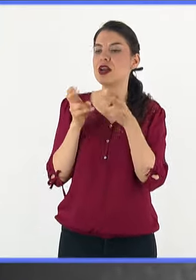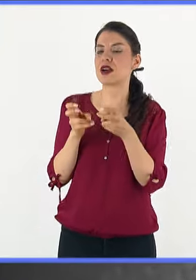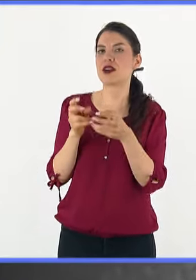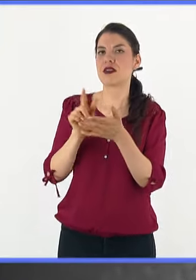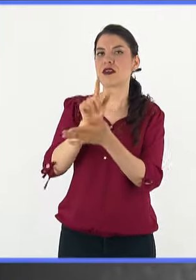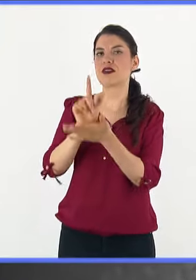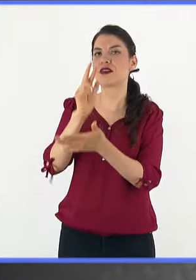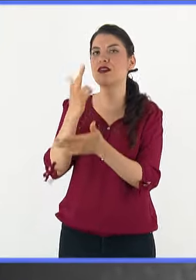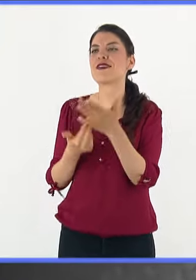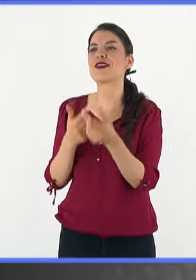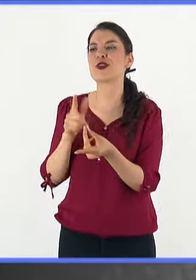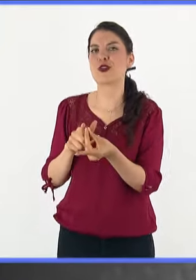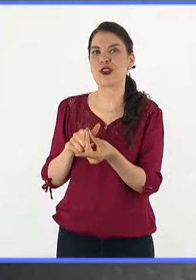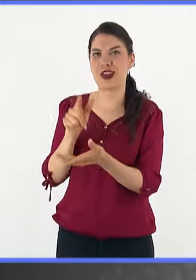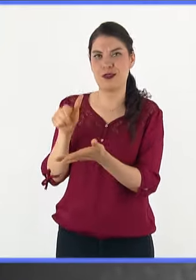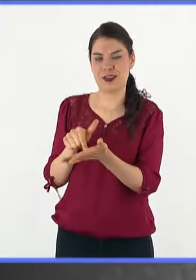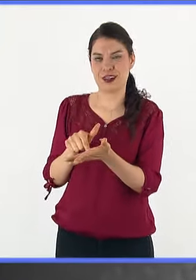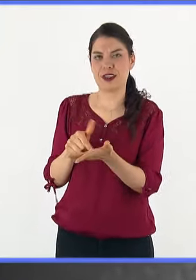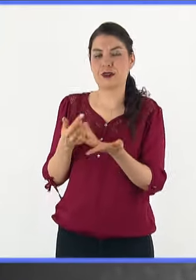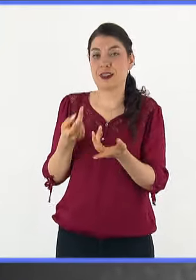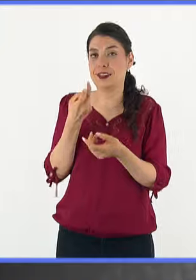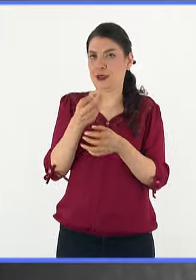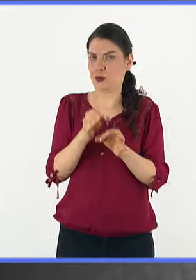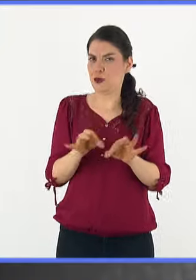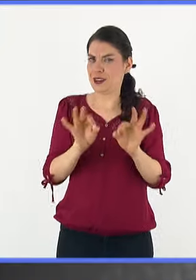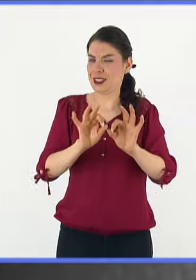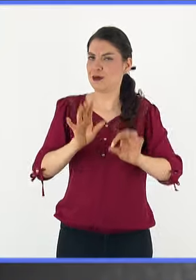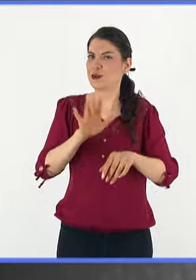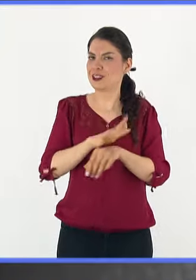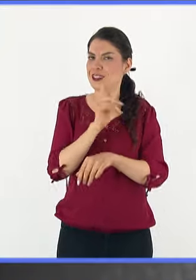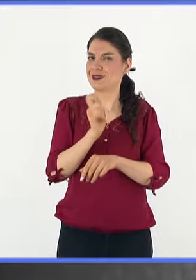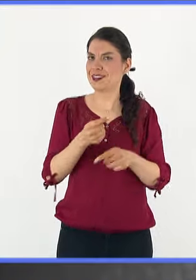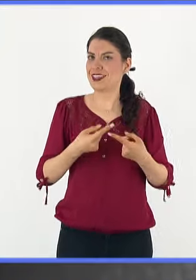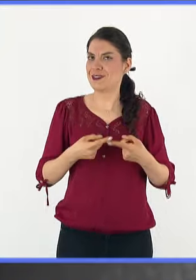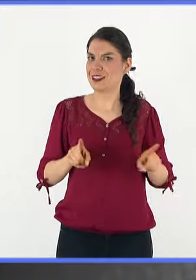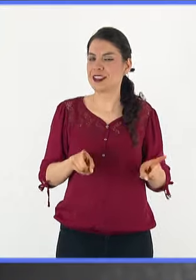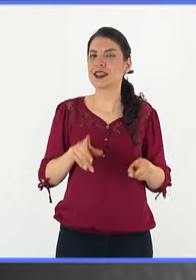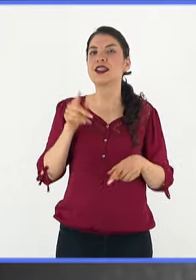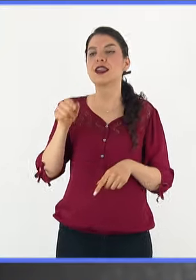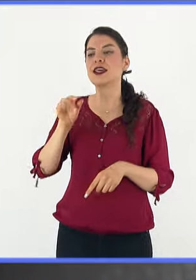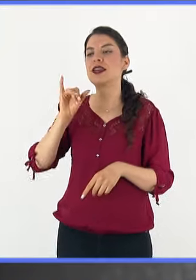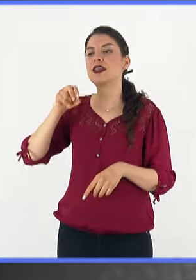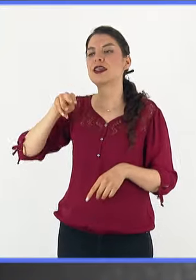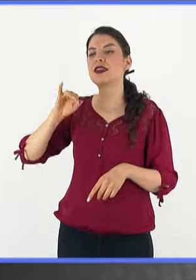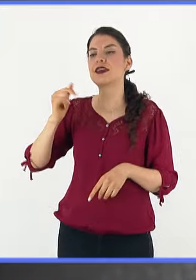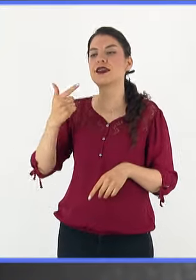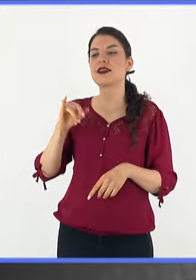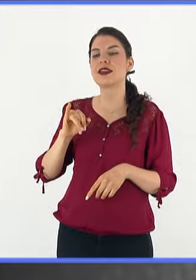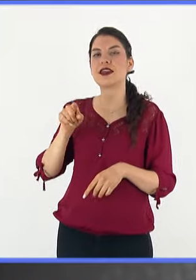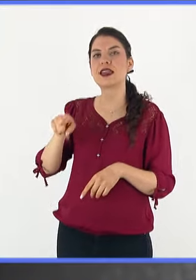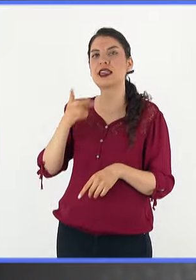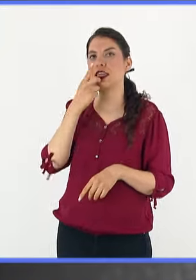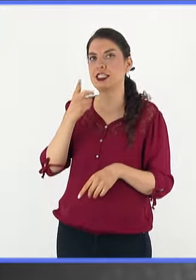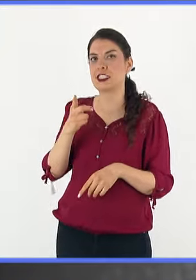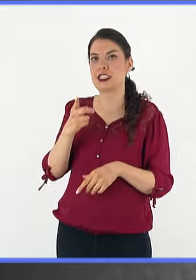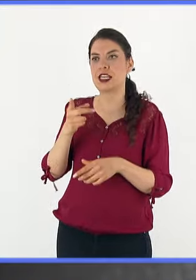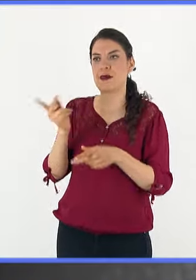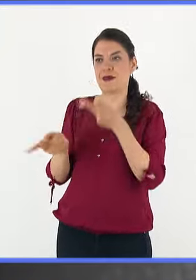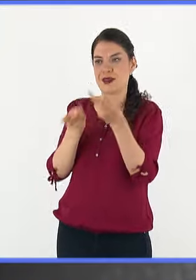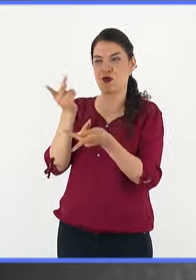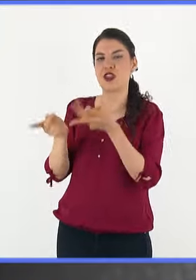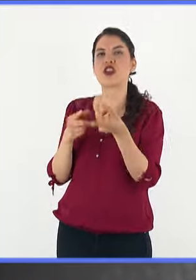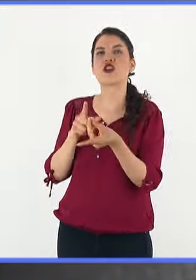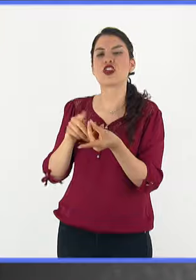los delitos Entonces esto es importante tenerlo en consideración porque esta encuesta del in se levanta en 91 ciudades del país